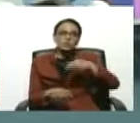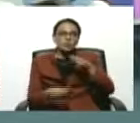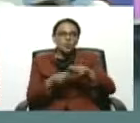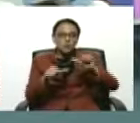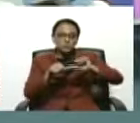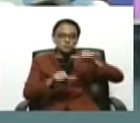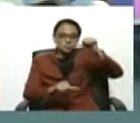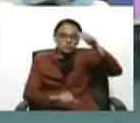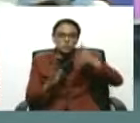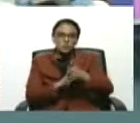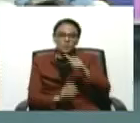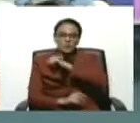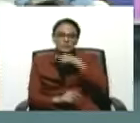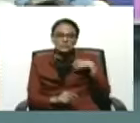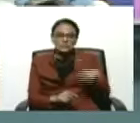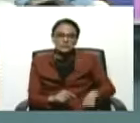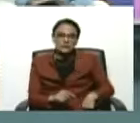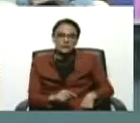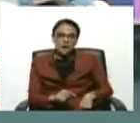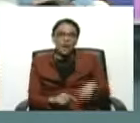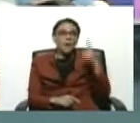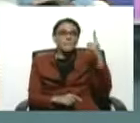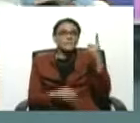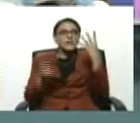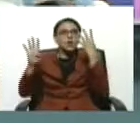de China desde